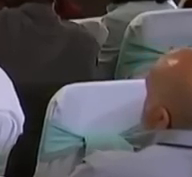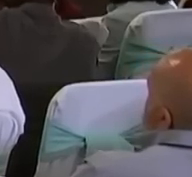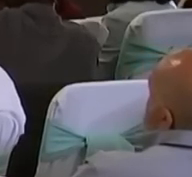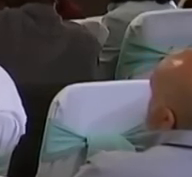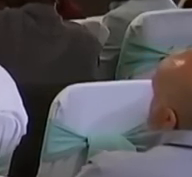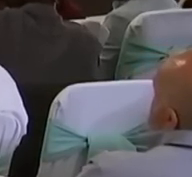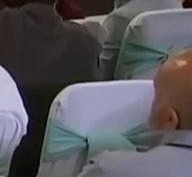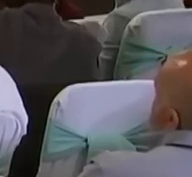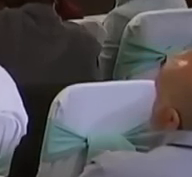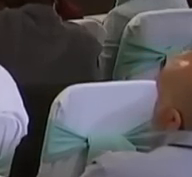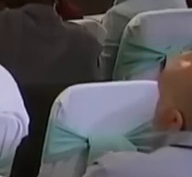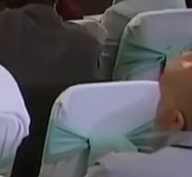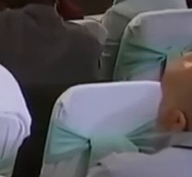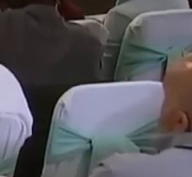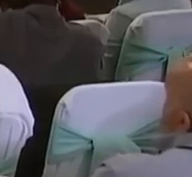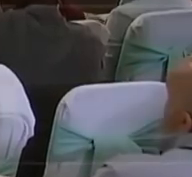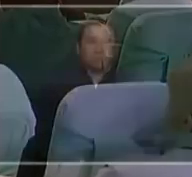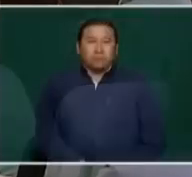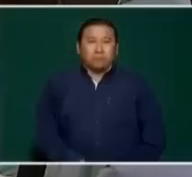Nosotros